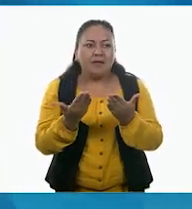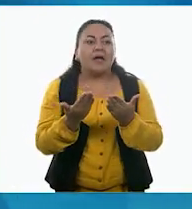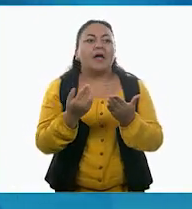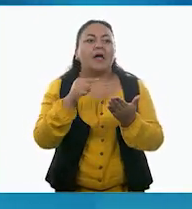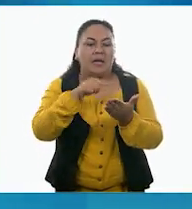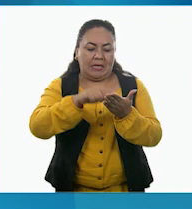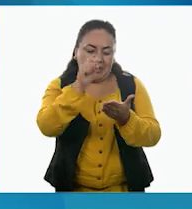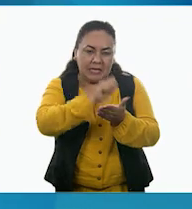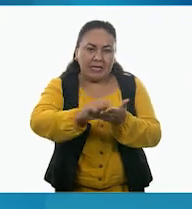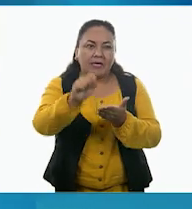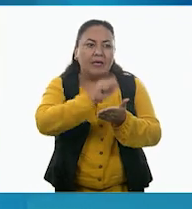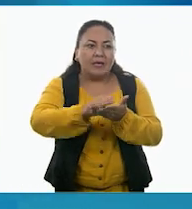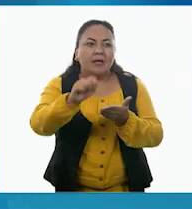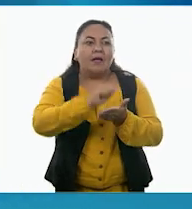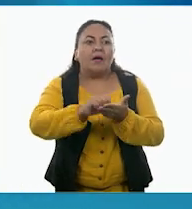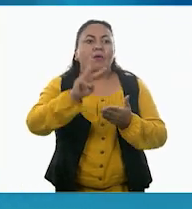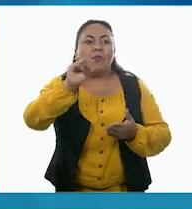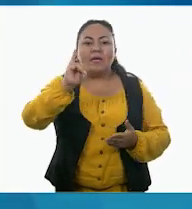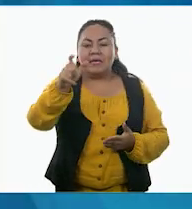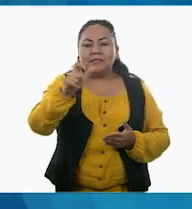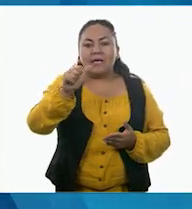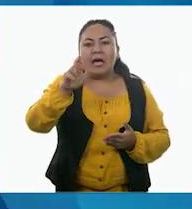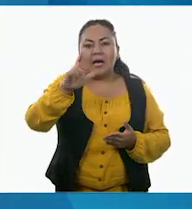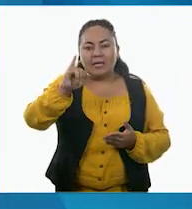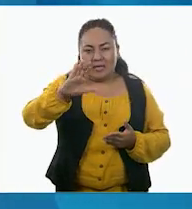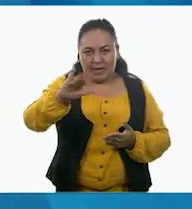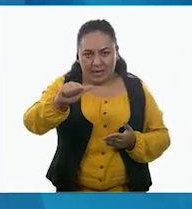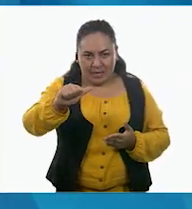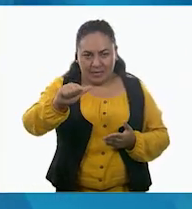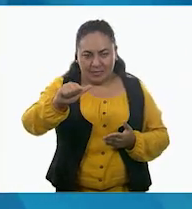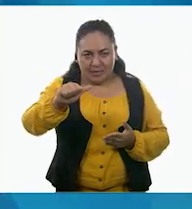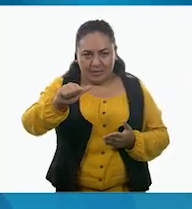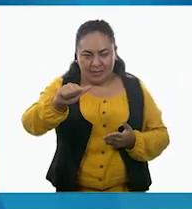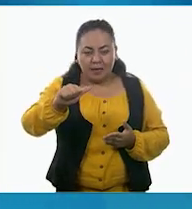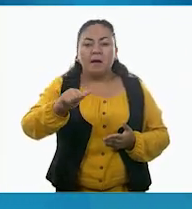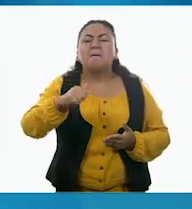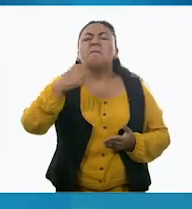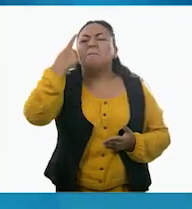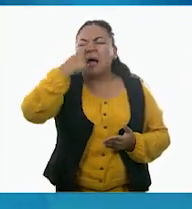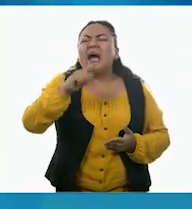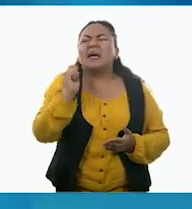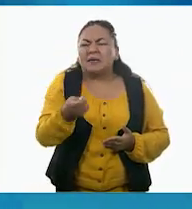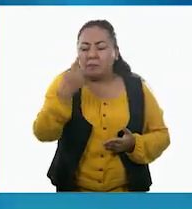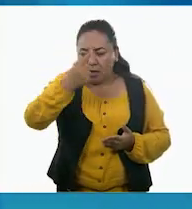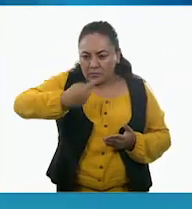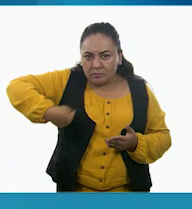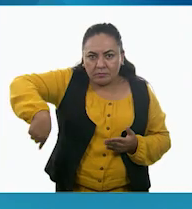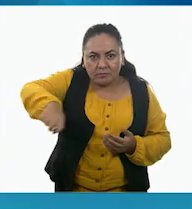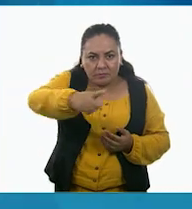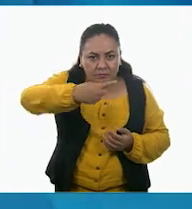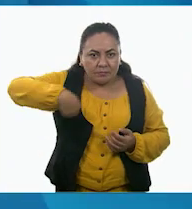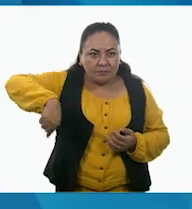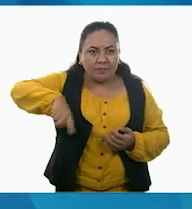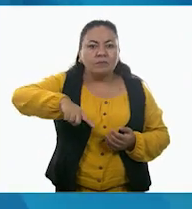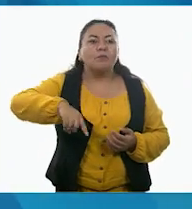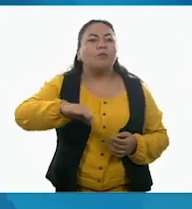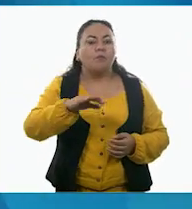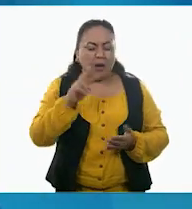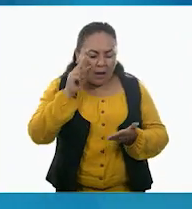infeiti en y tu nunca te varico! ¡Tan recuerda tan un que te mute en yuca! ¡Ay, mi me...